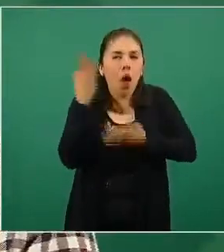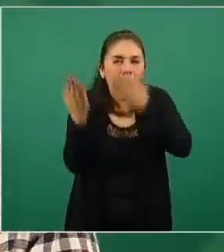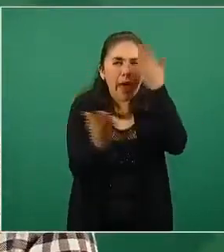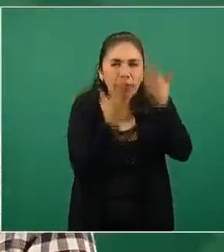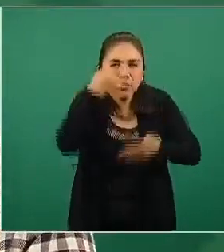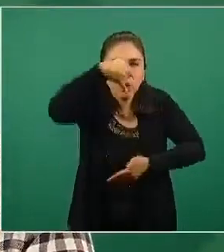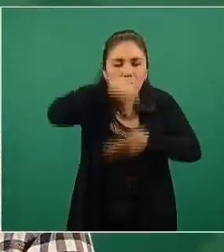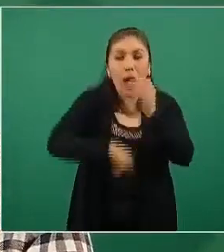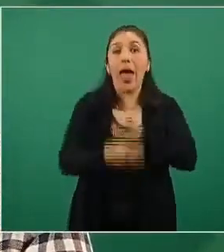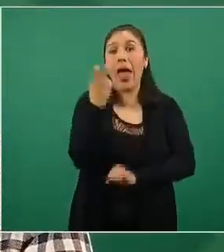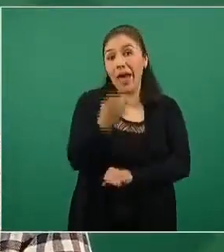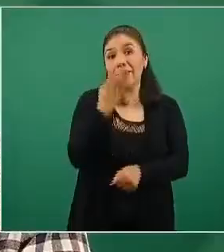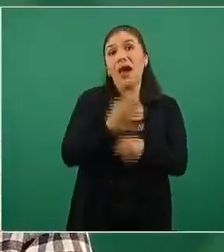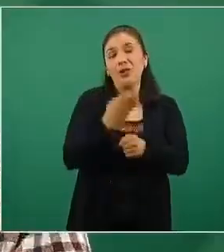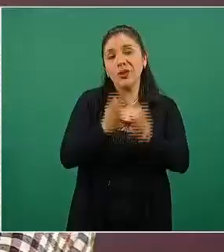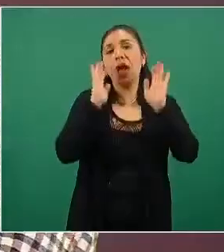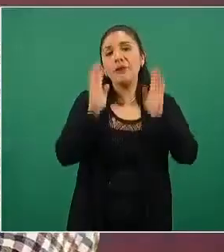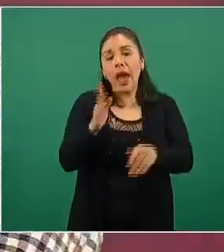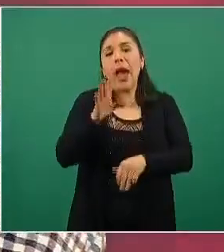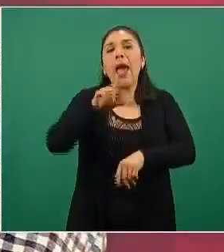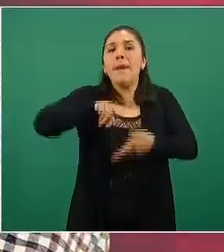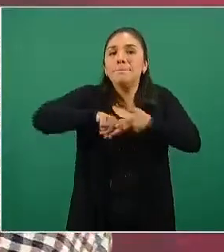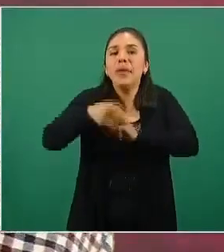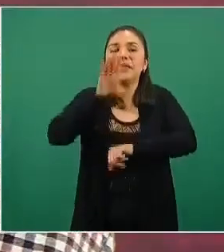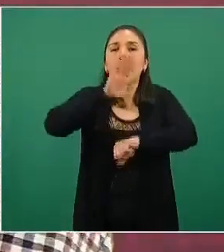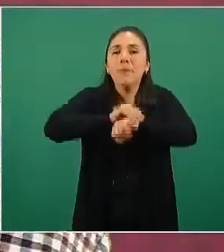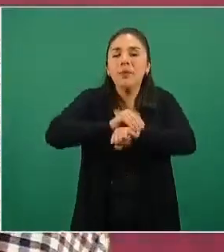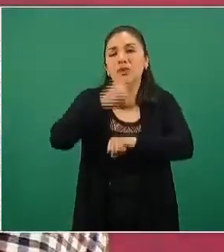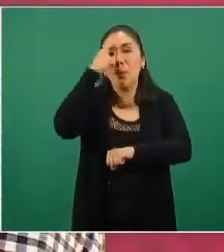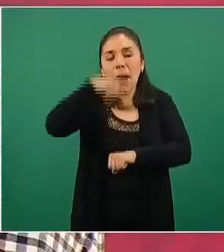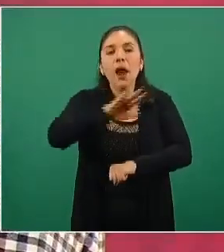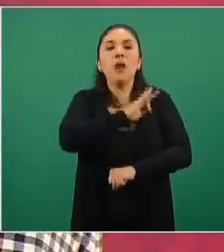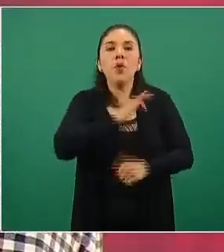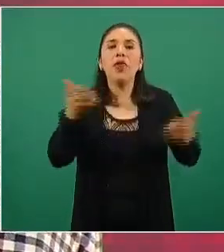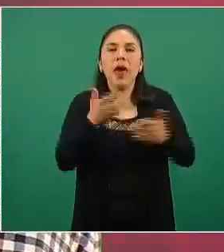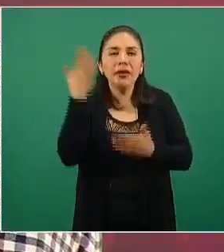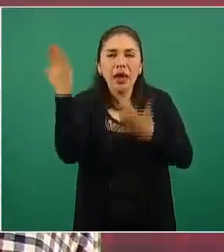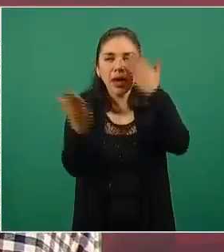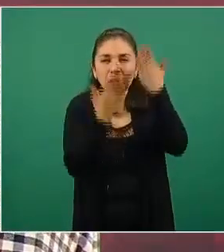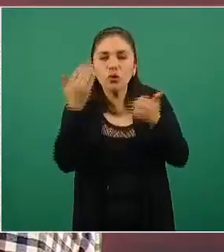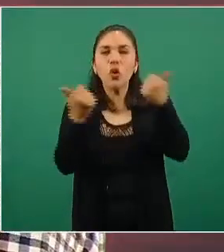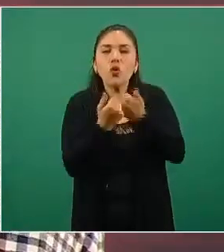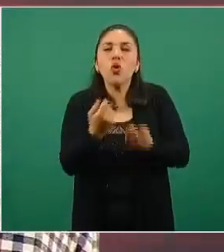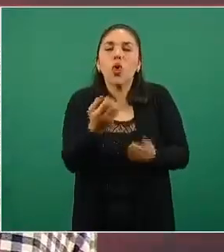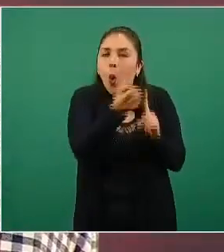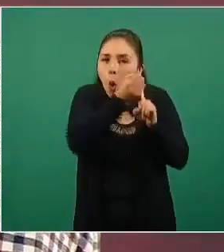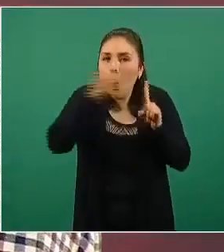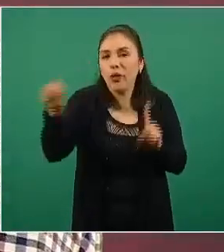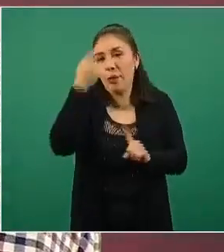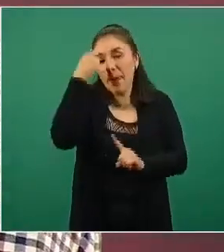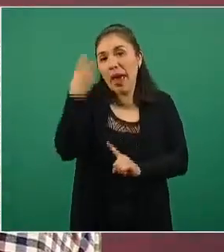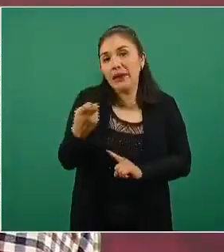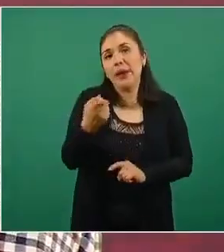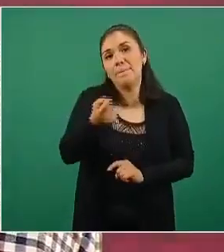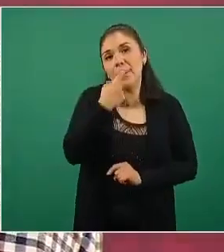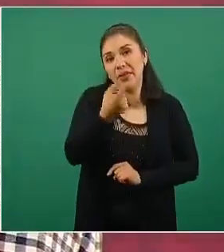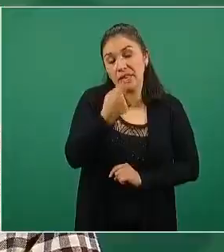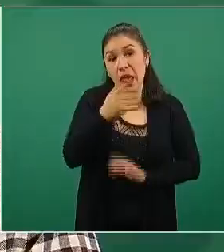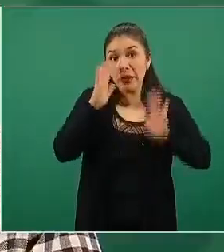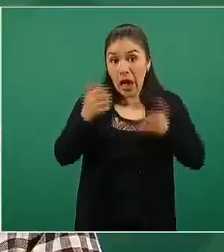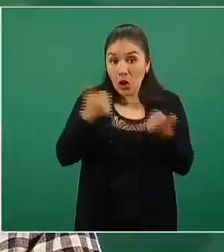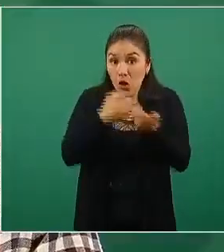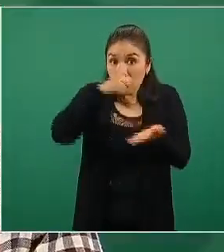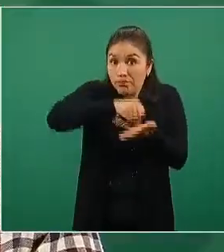es el contexto por el cual se han autorizado para un estudio protocolizado el uso de estas sustancias. No existe todavía un